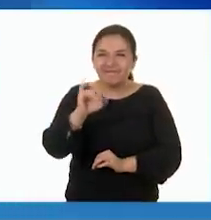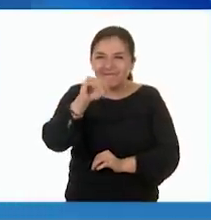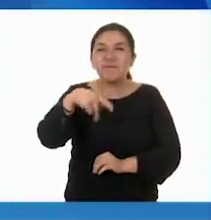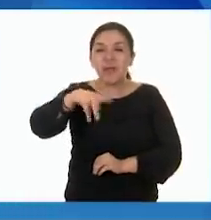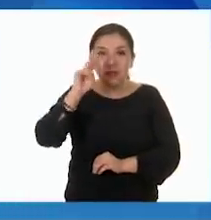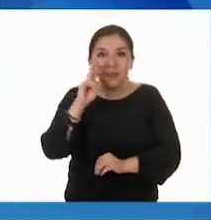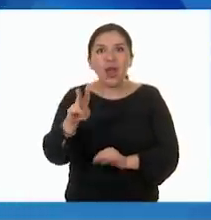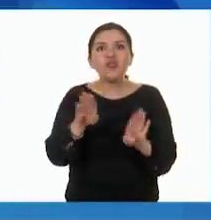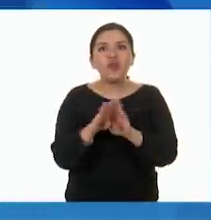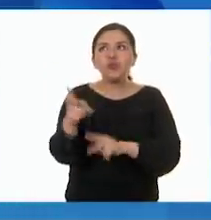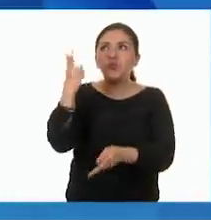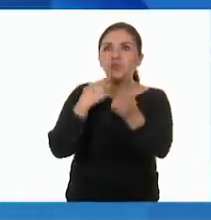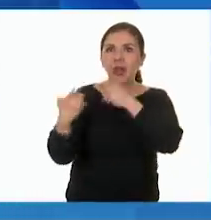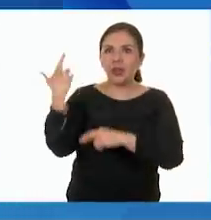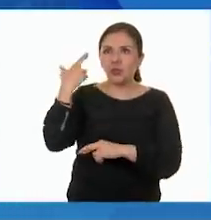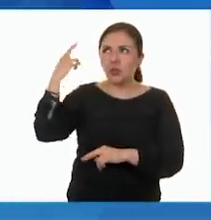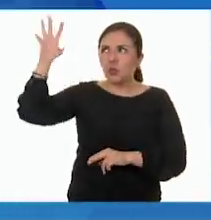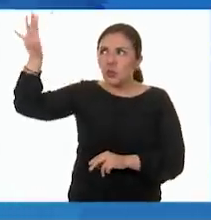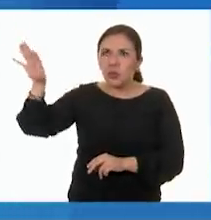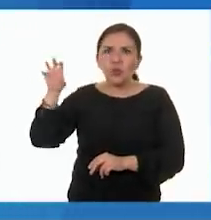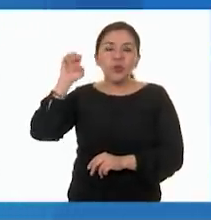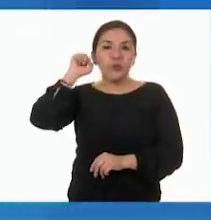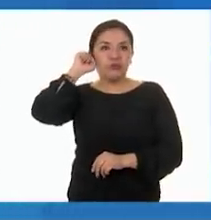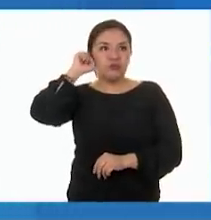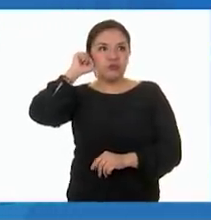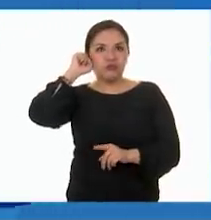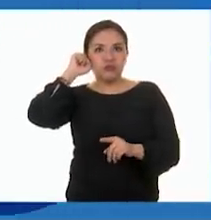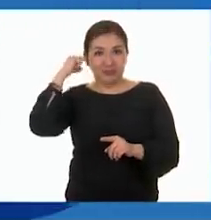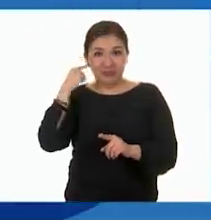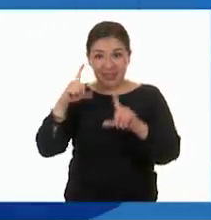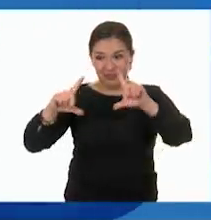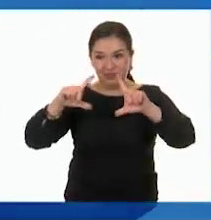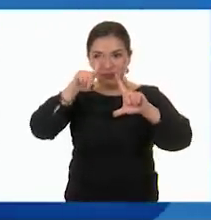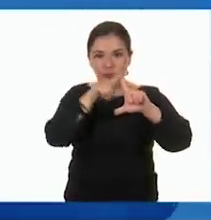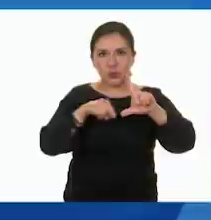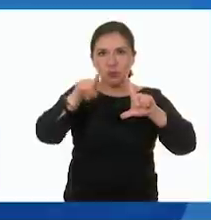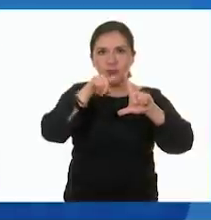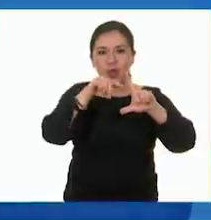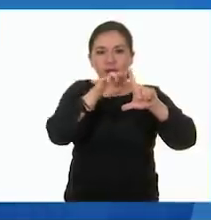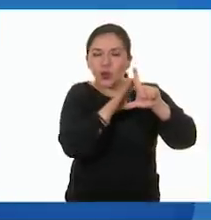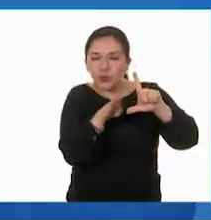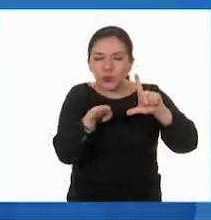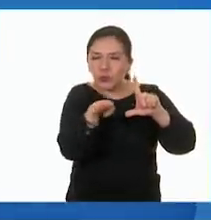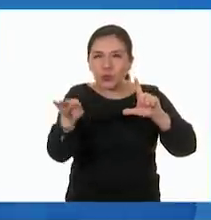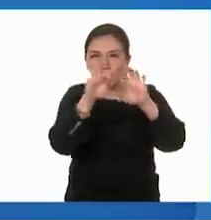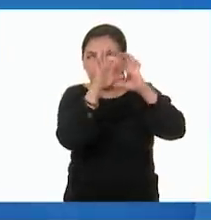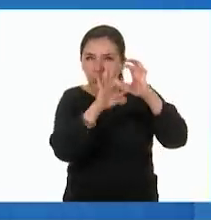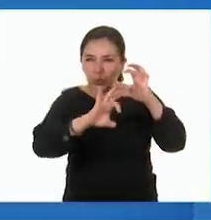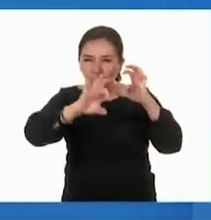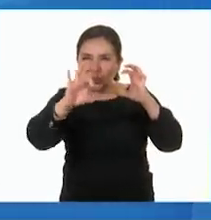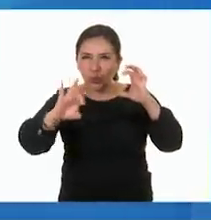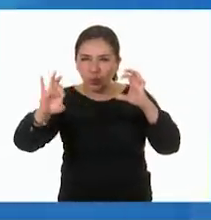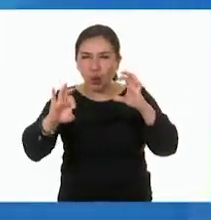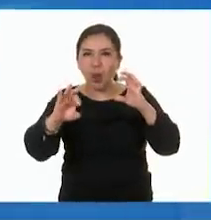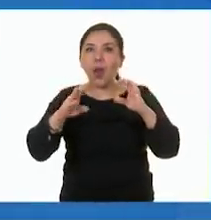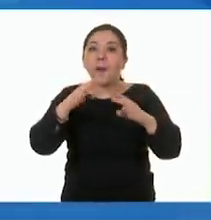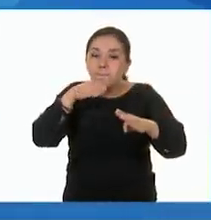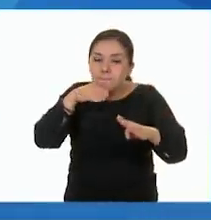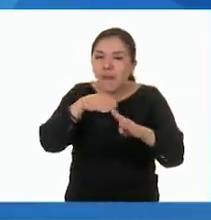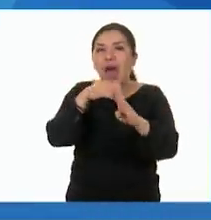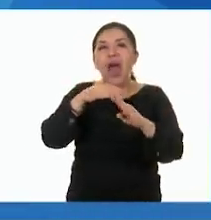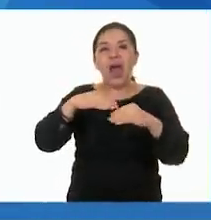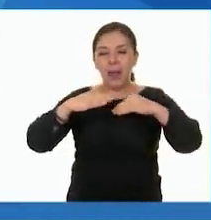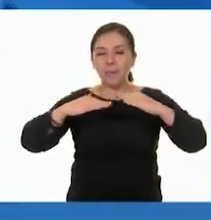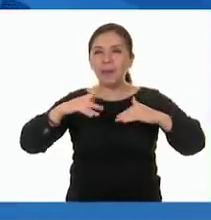hace. Entra por el pabellón auditivo. Ajá. Pasa por el conducto auditivo. Ajá. Hace vibrar el tímpano.